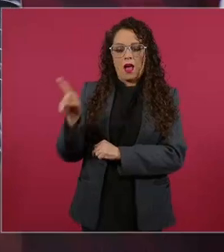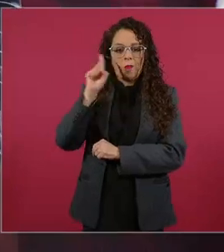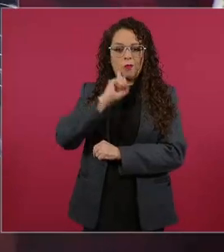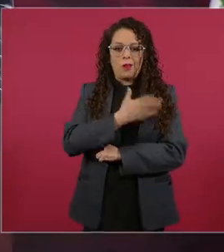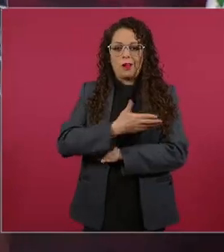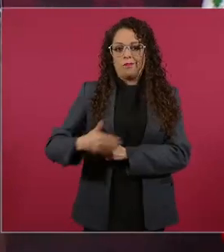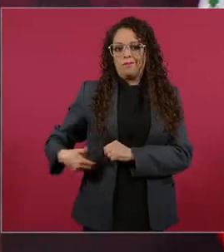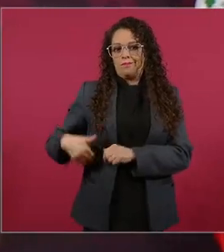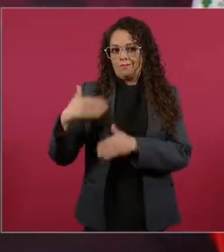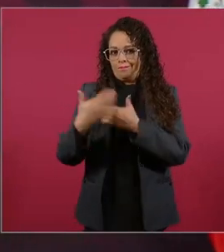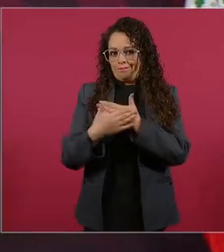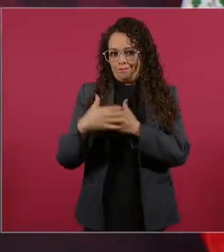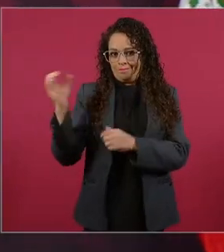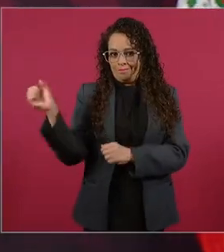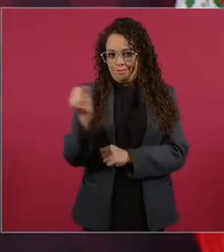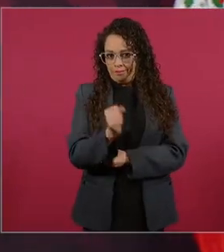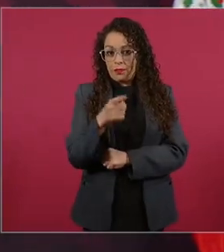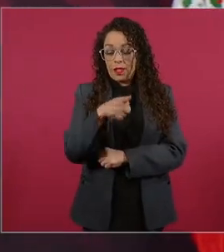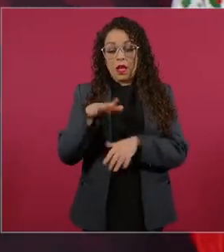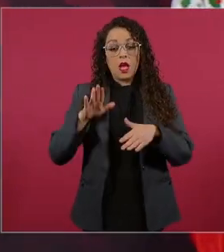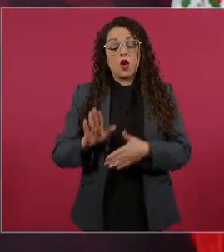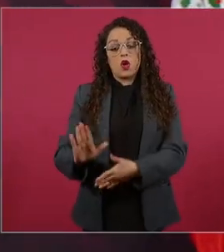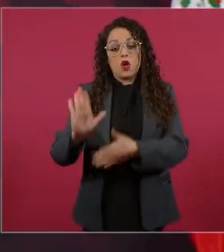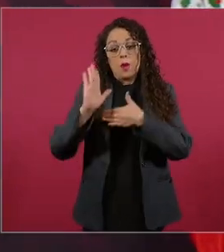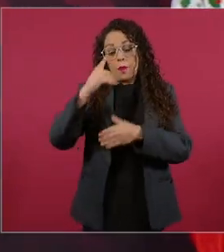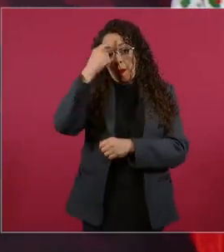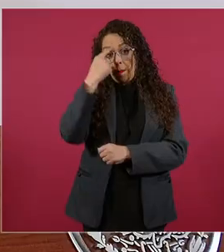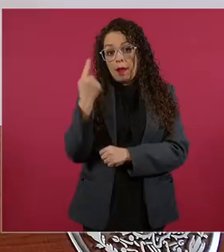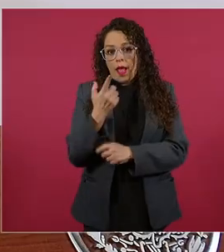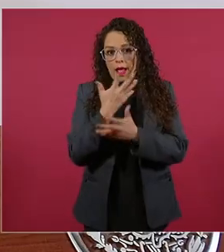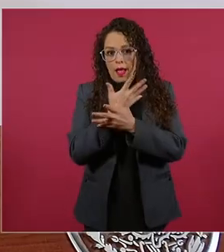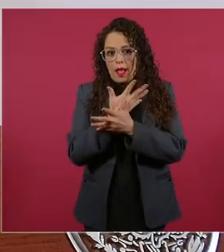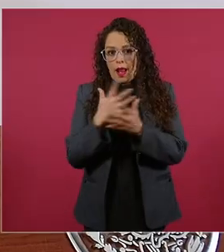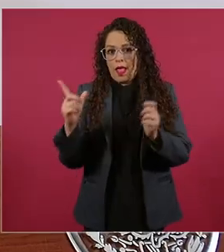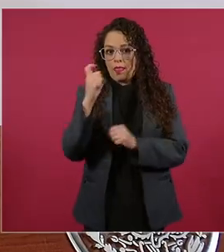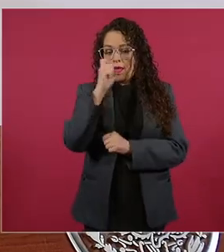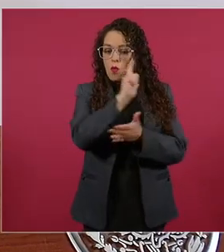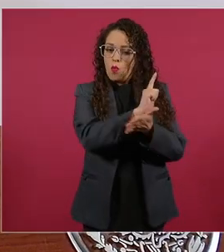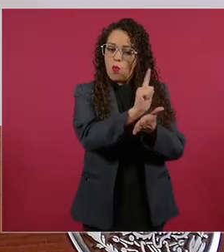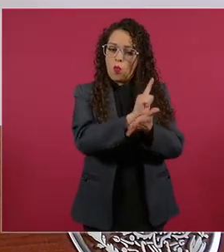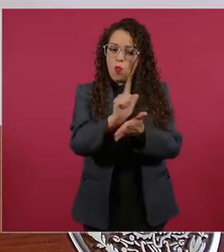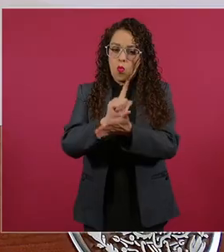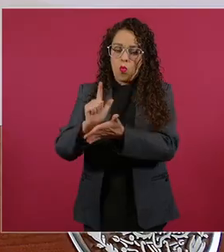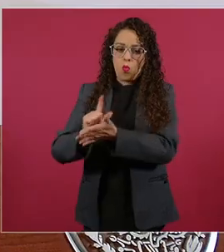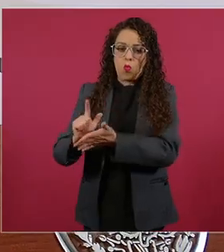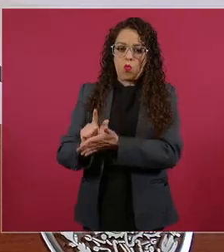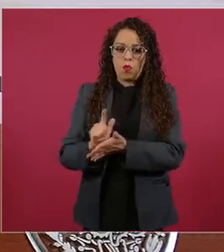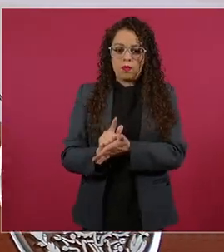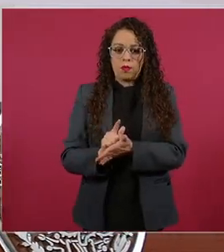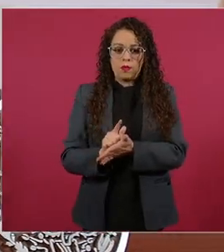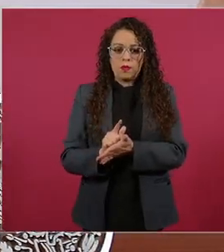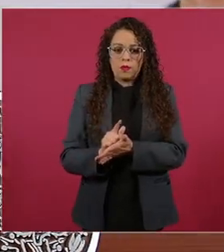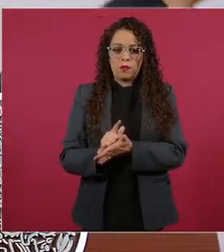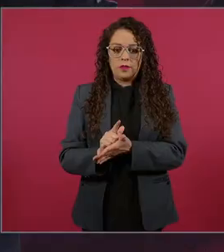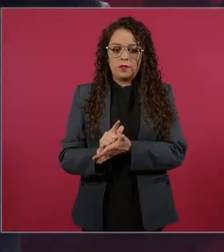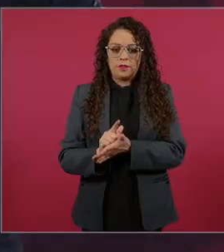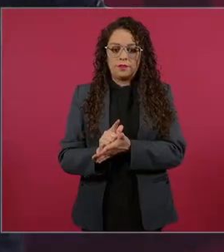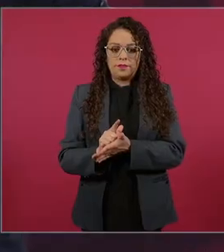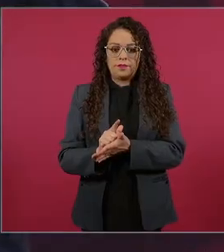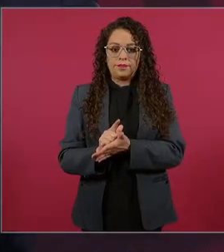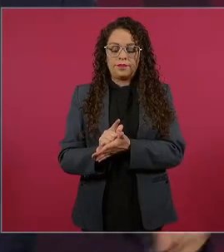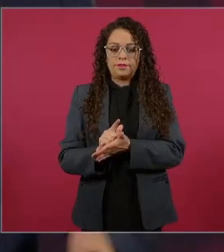del saneamiento de aguas, porque a nosotros nos toca proteger